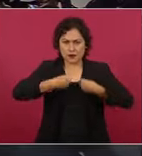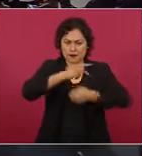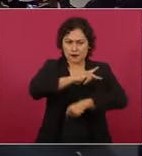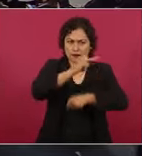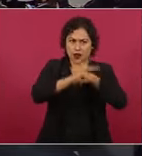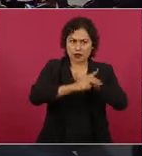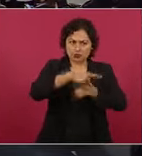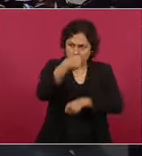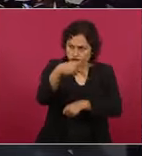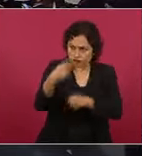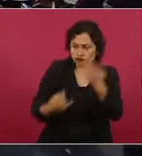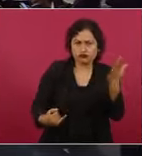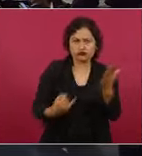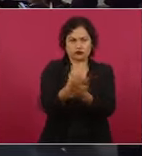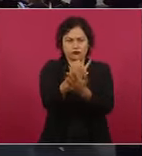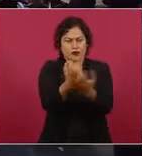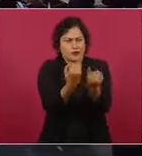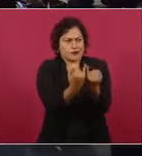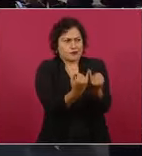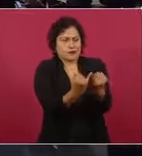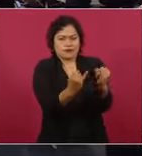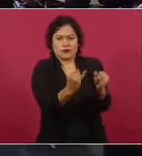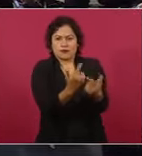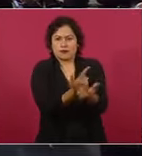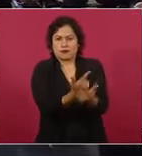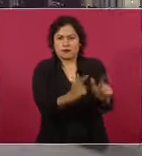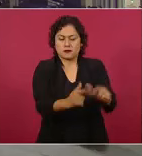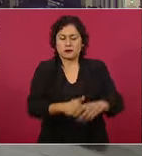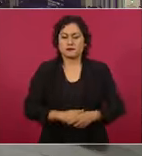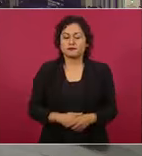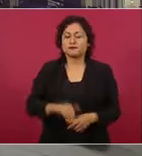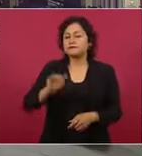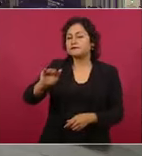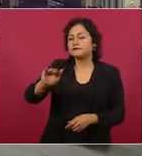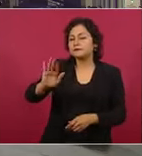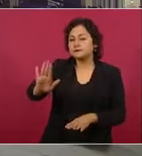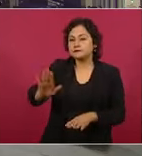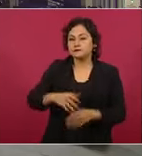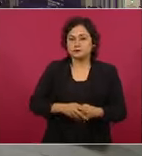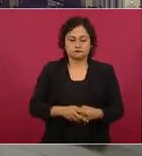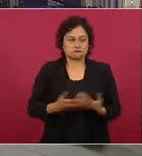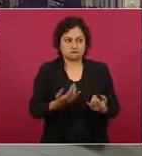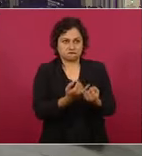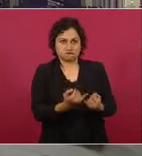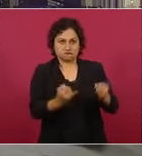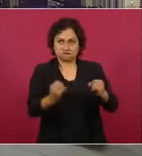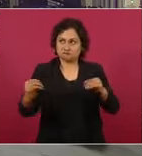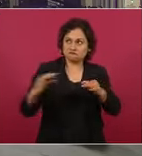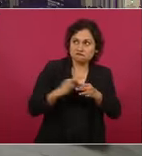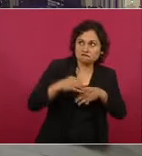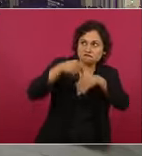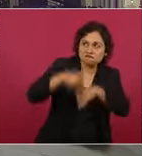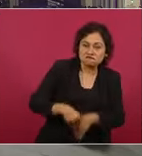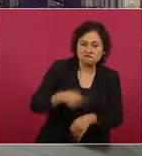presidente, autónomo completamente. Y en una segunda pregunta. Sin depender de